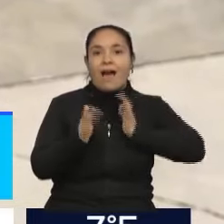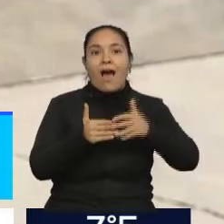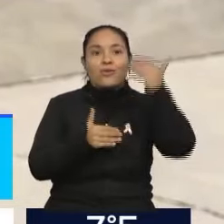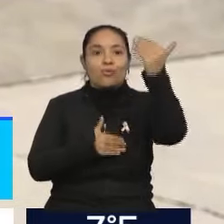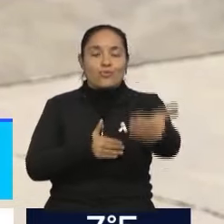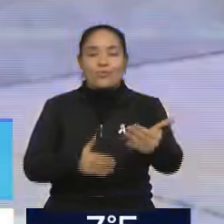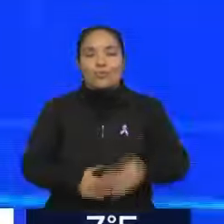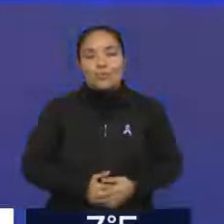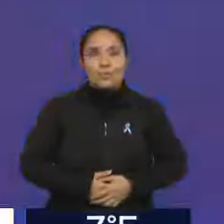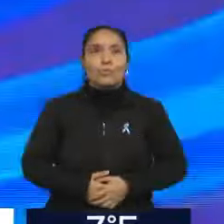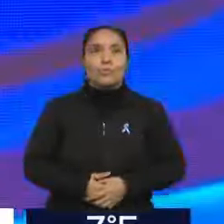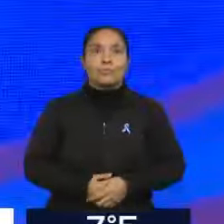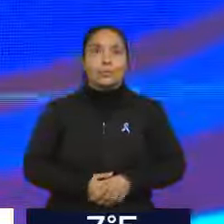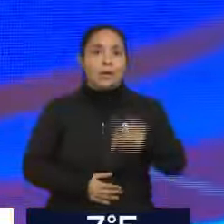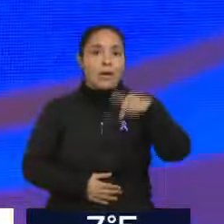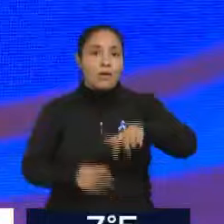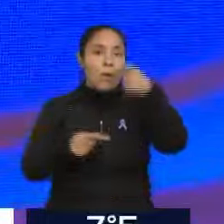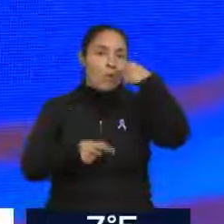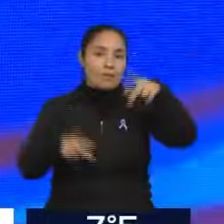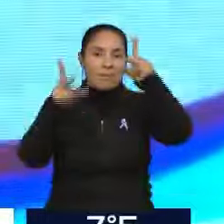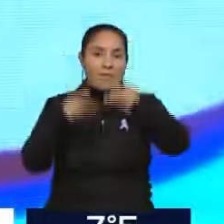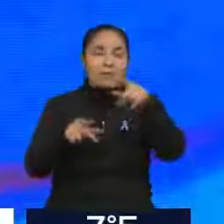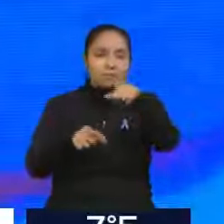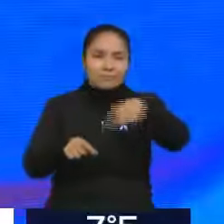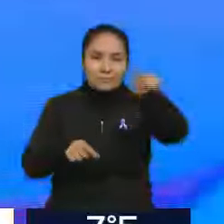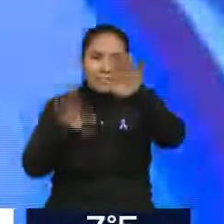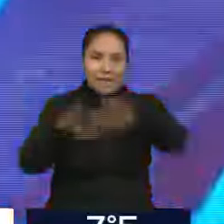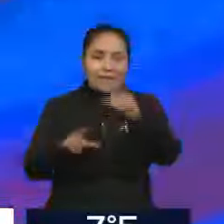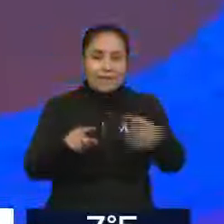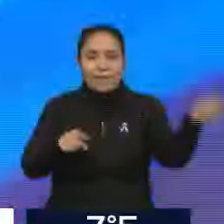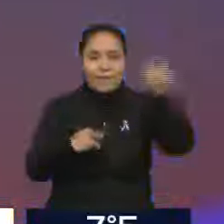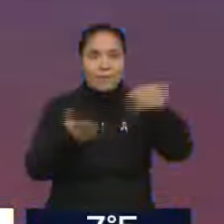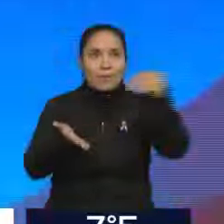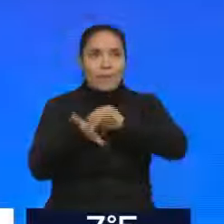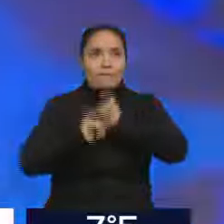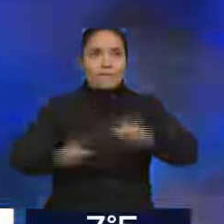Hacemos la última pausa, no te muevas, ya volvemos con más noticias.